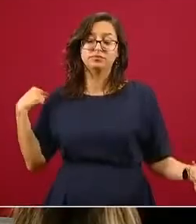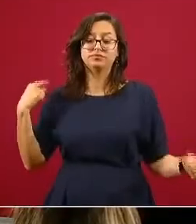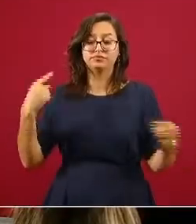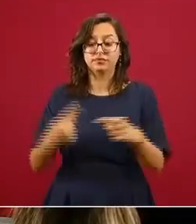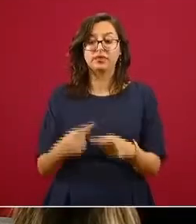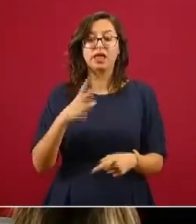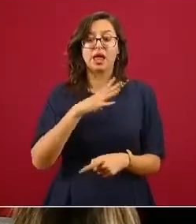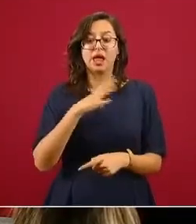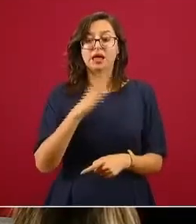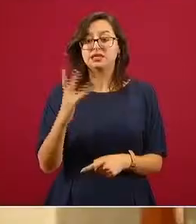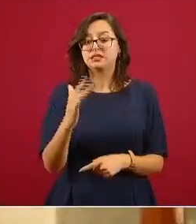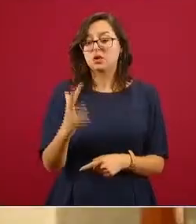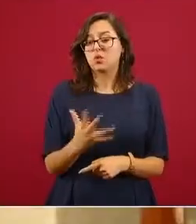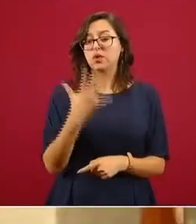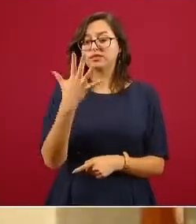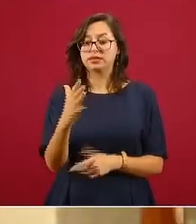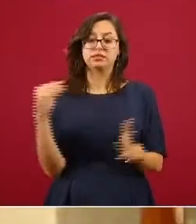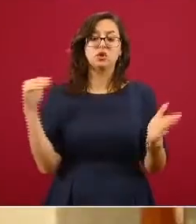registradas